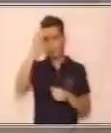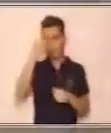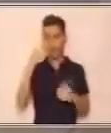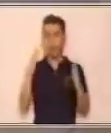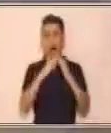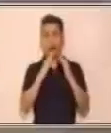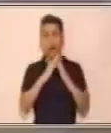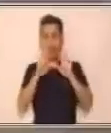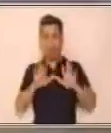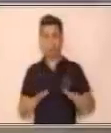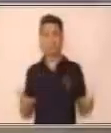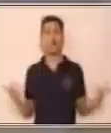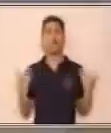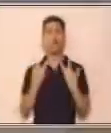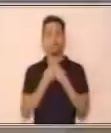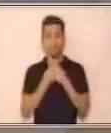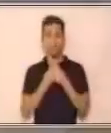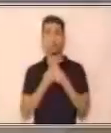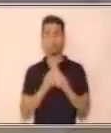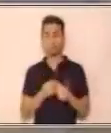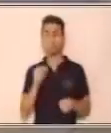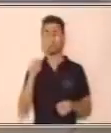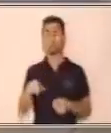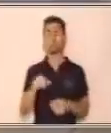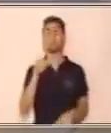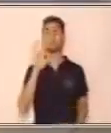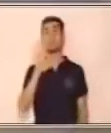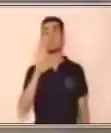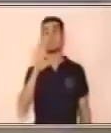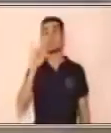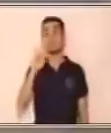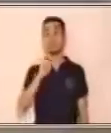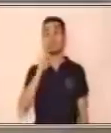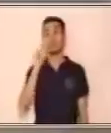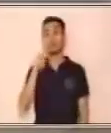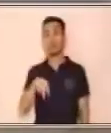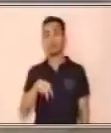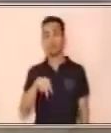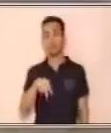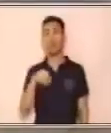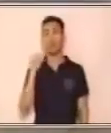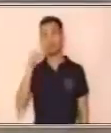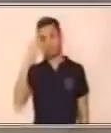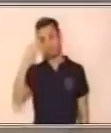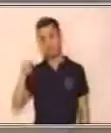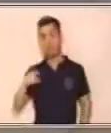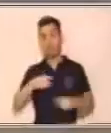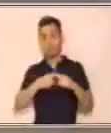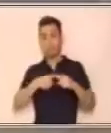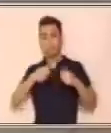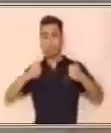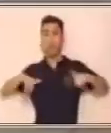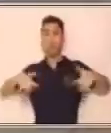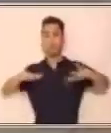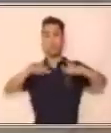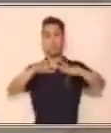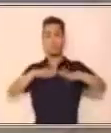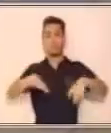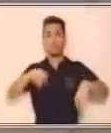juntos. El 5 de julio, te recuerdo, es el Día del Medio Ambiente, así que te invito a